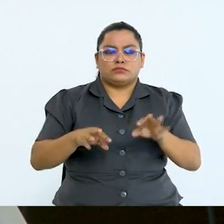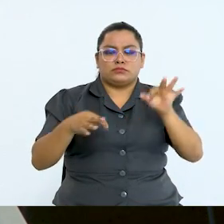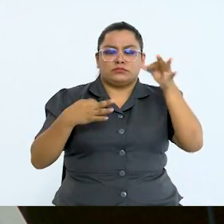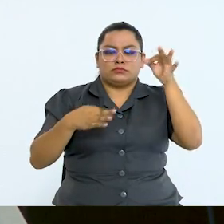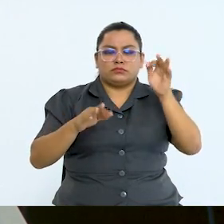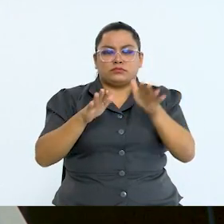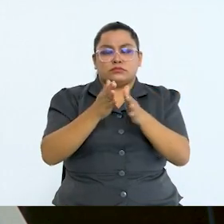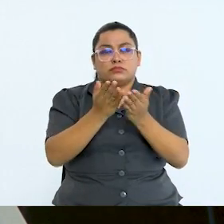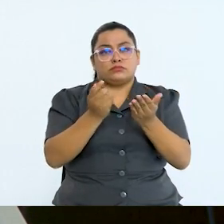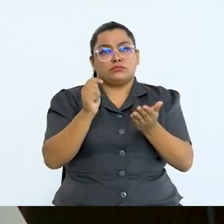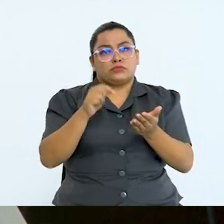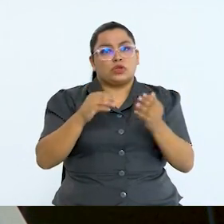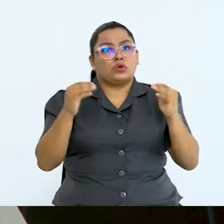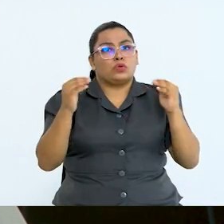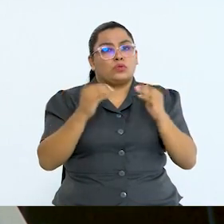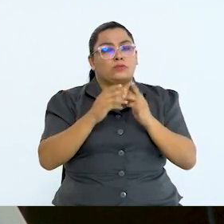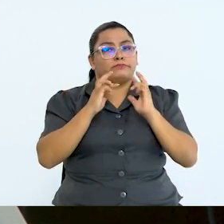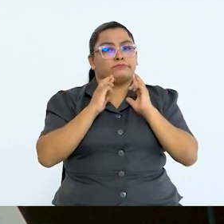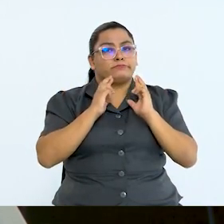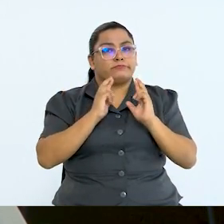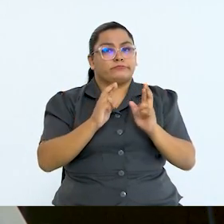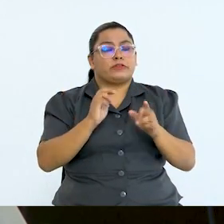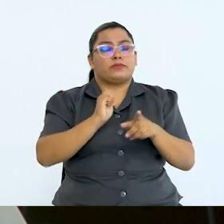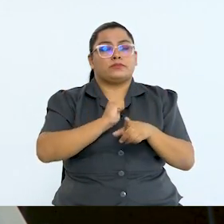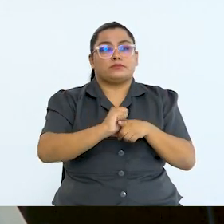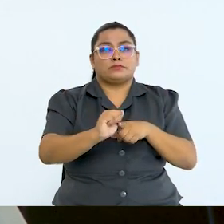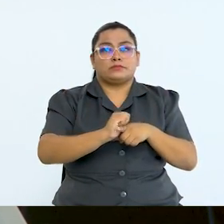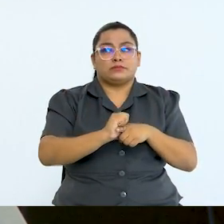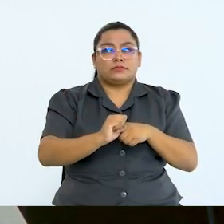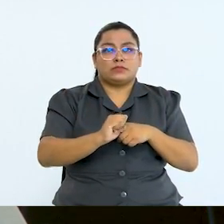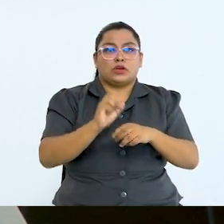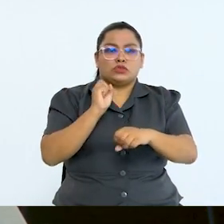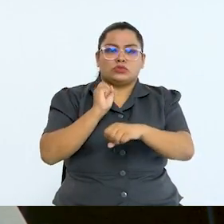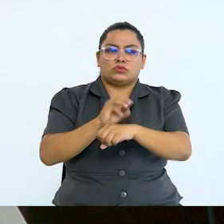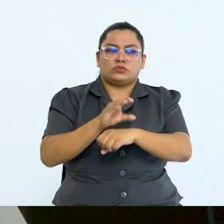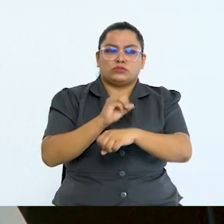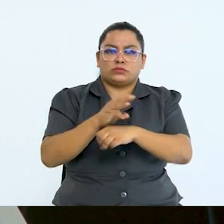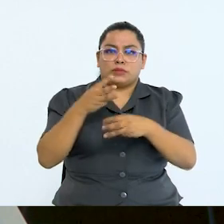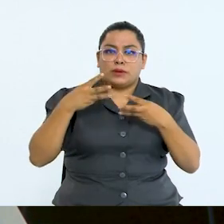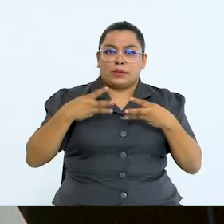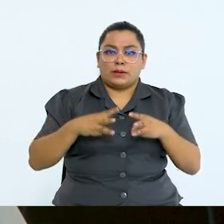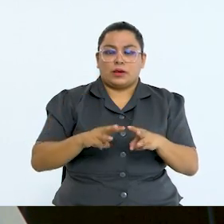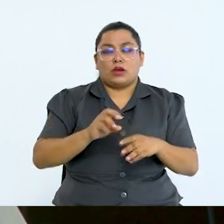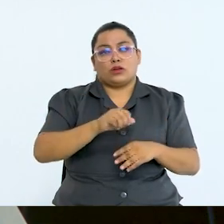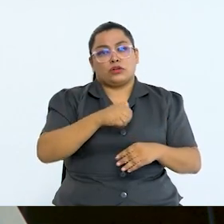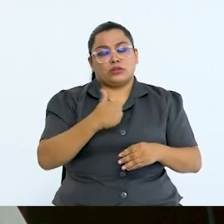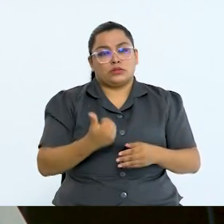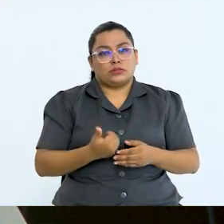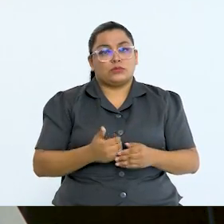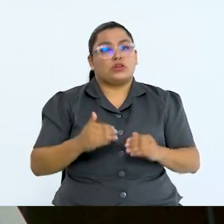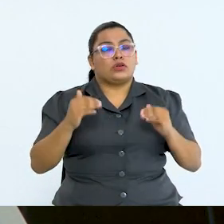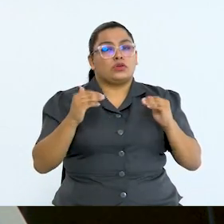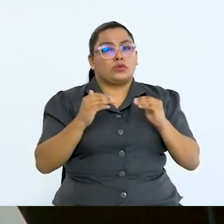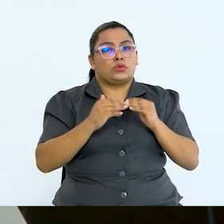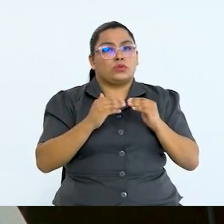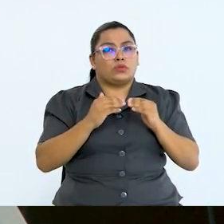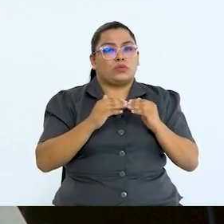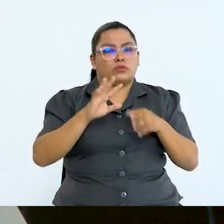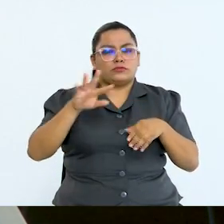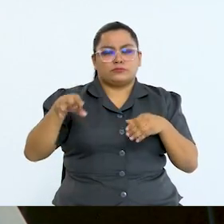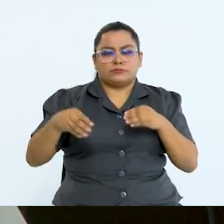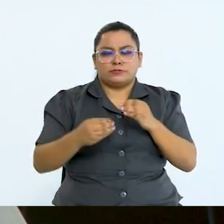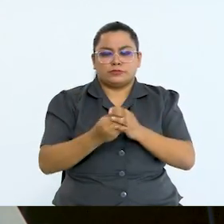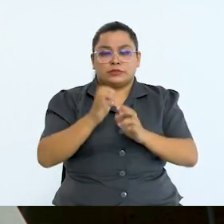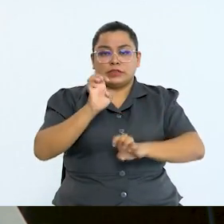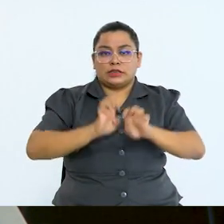páginas del libro de texto así como la solución a los ejercicios, sugerencias metodológicas, entre otras. También se anexan